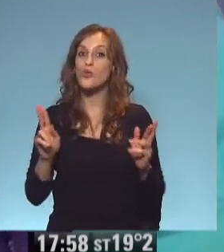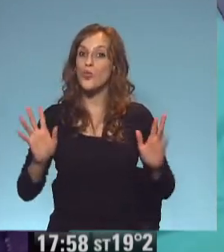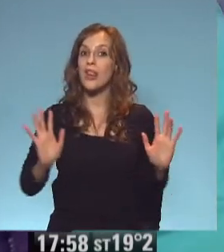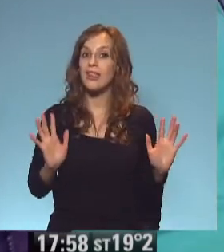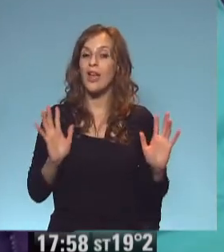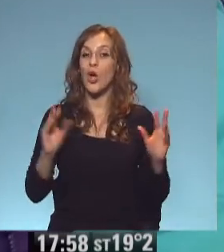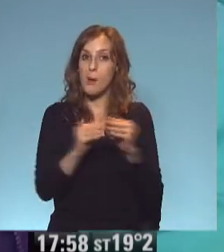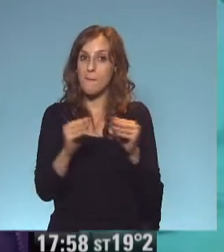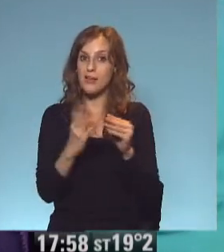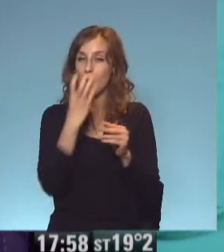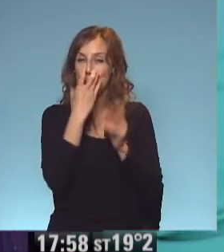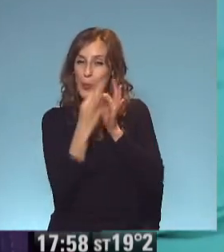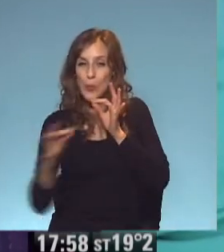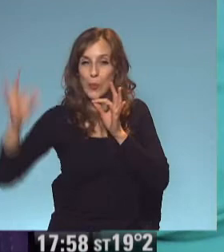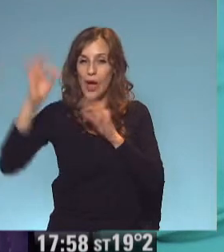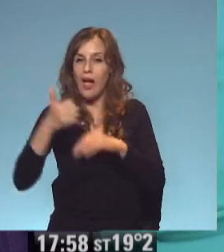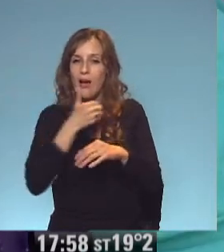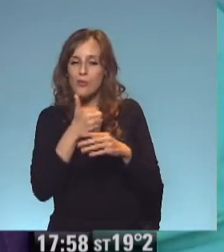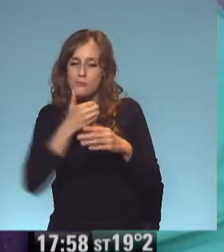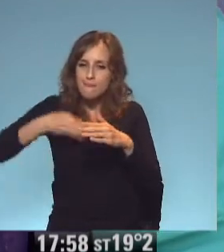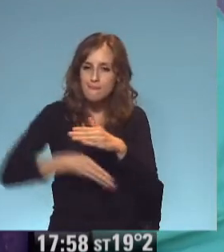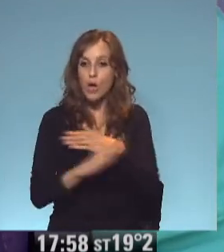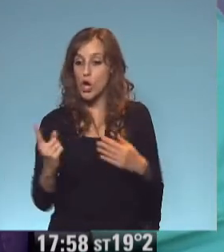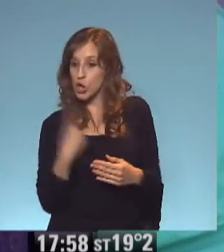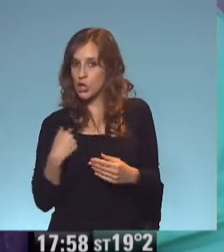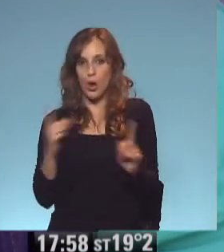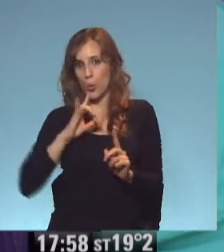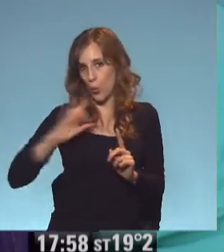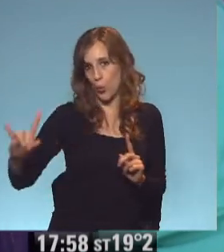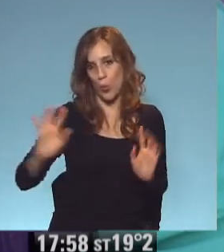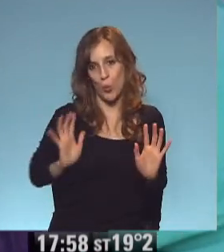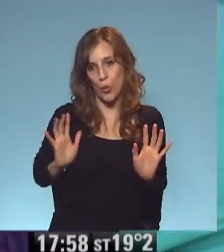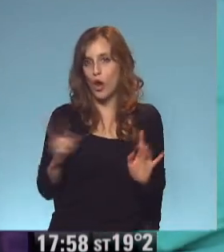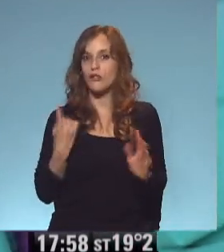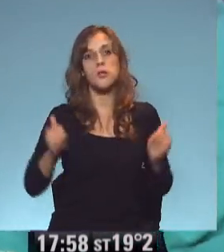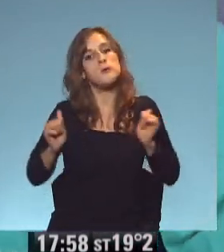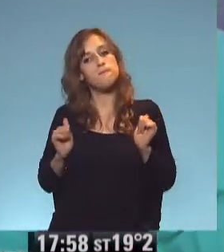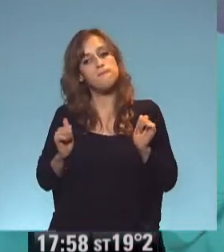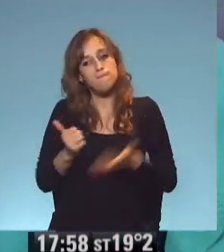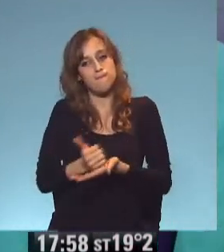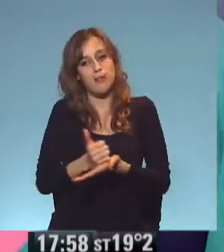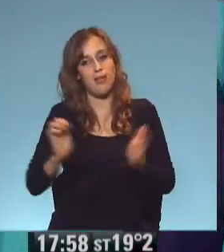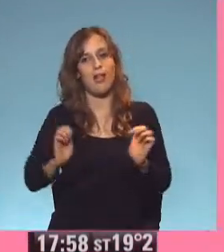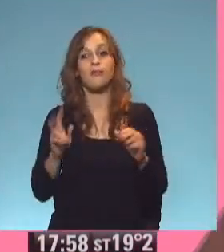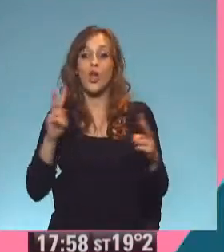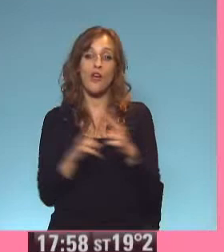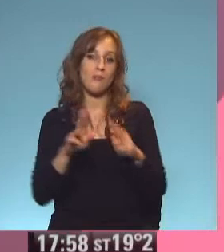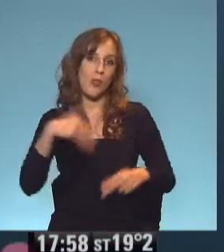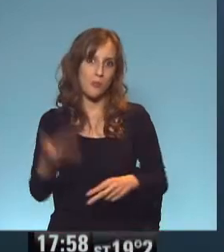los buzos y ellos se van a meter entre las algas, no nos toca a nosotras, nos quedamos por afuera. Así que nos vemos en un